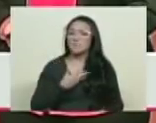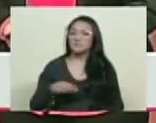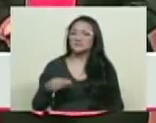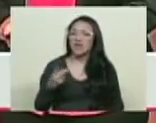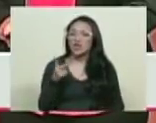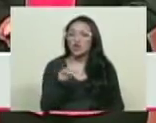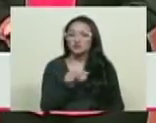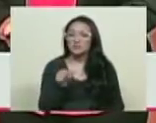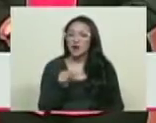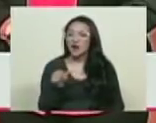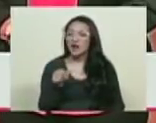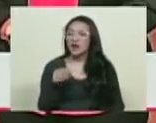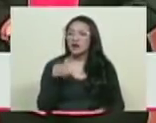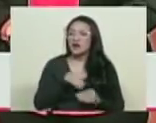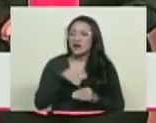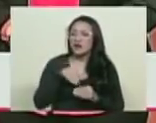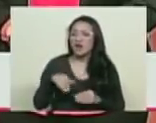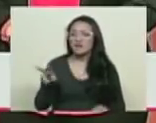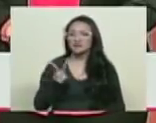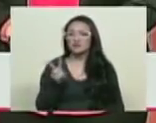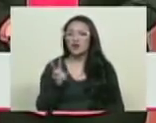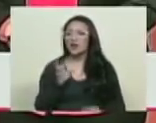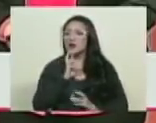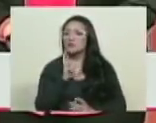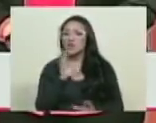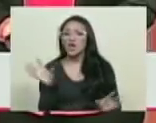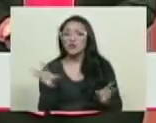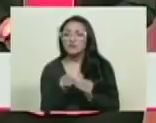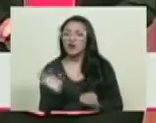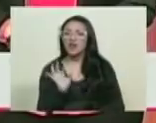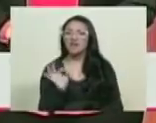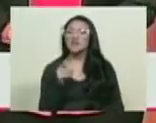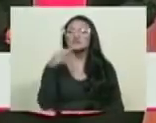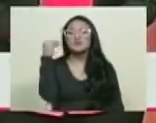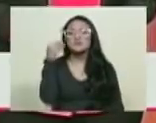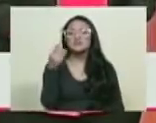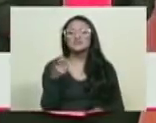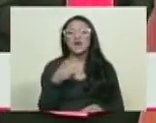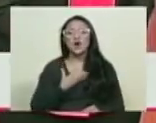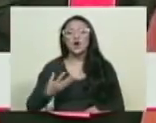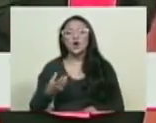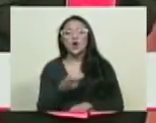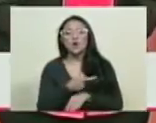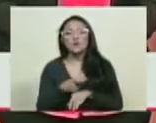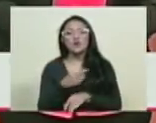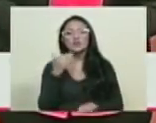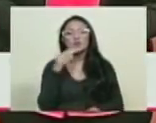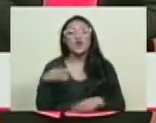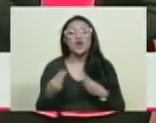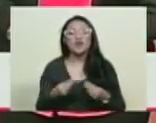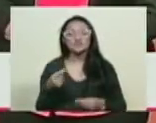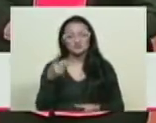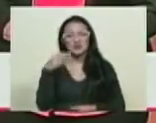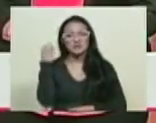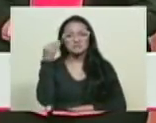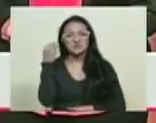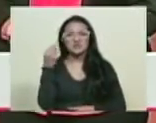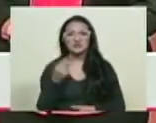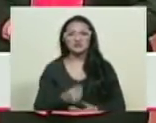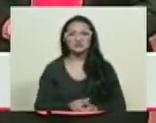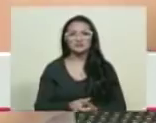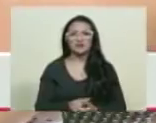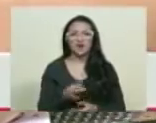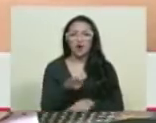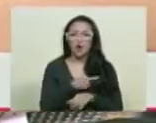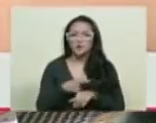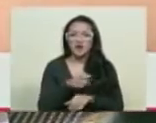semanas y el resultado que creen ustedes que haría el gobierno de los eeuu qué harían los gobiernos de la